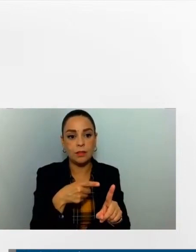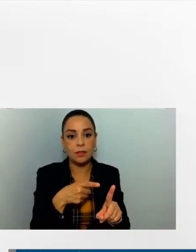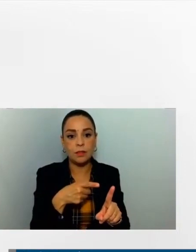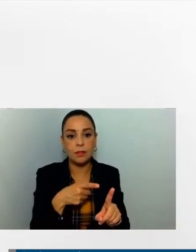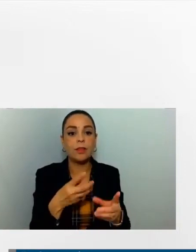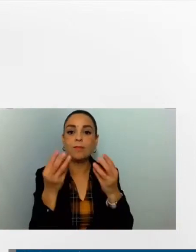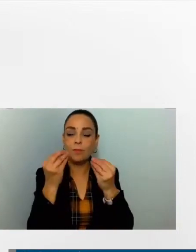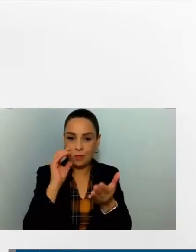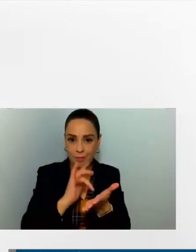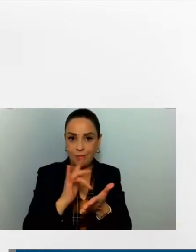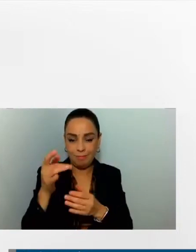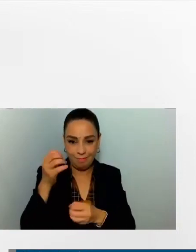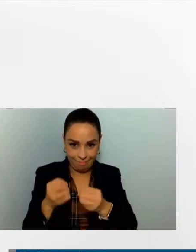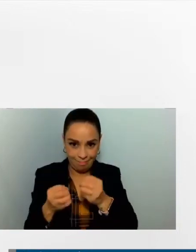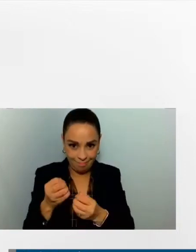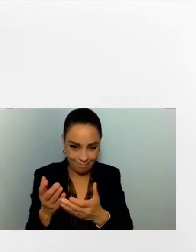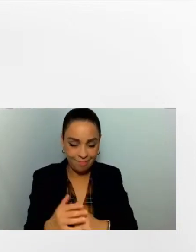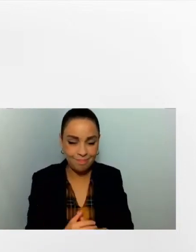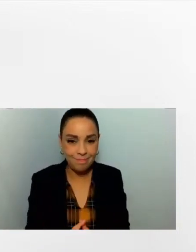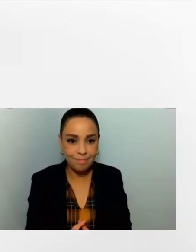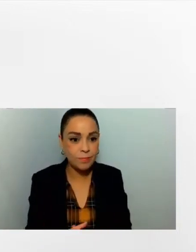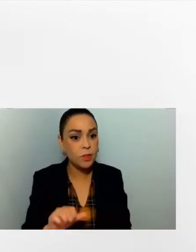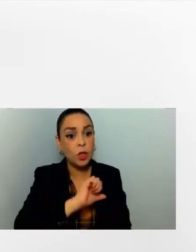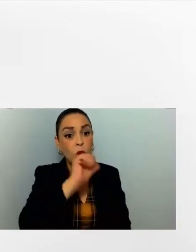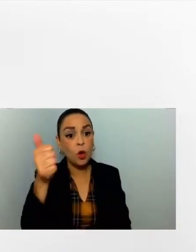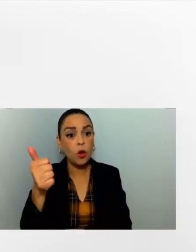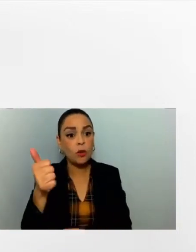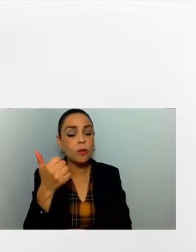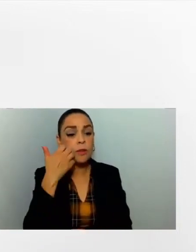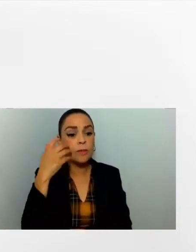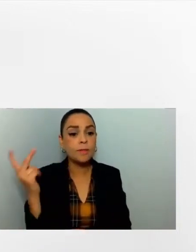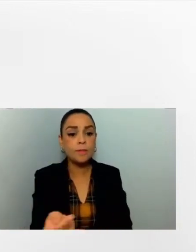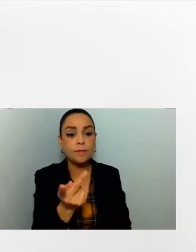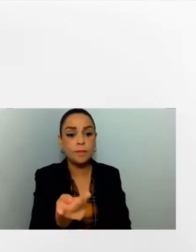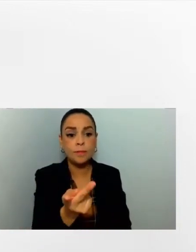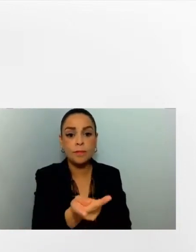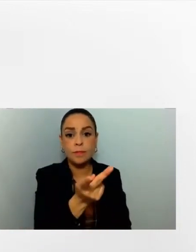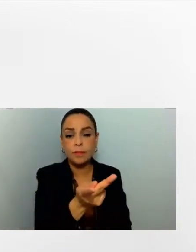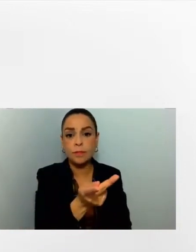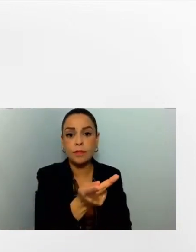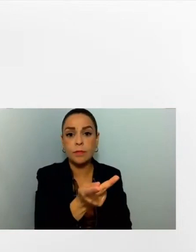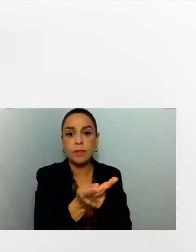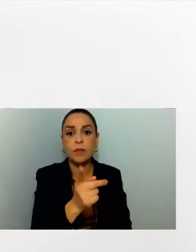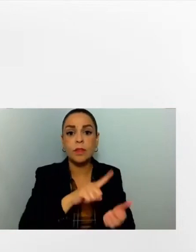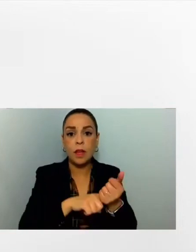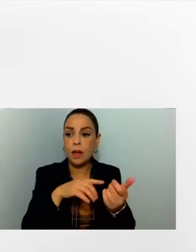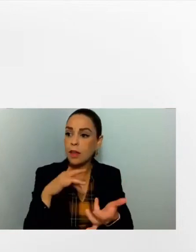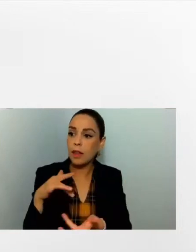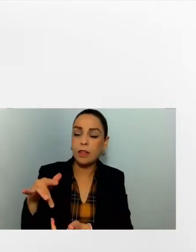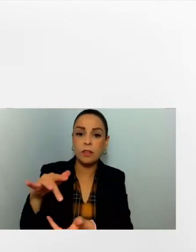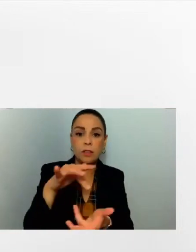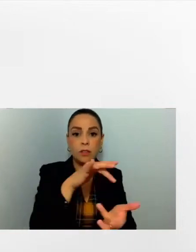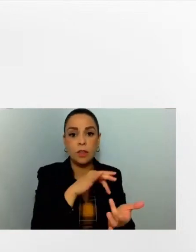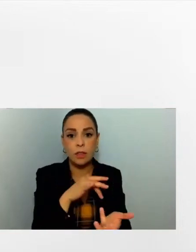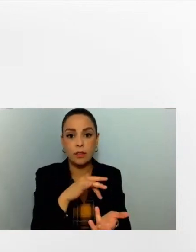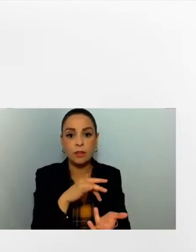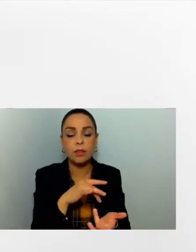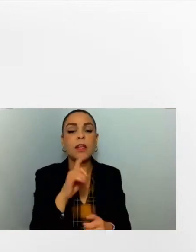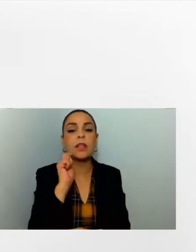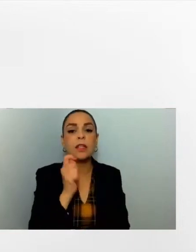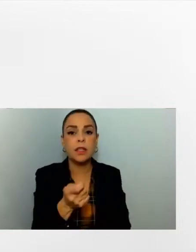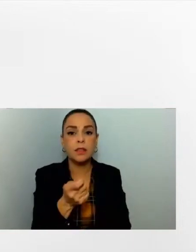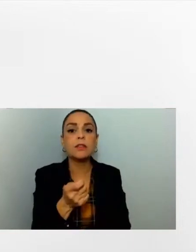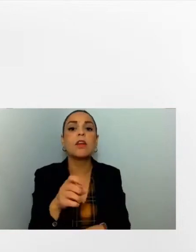Muchas gracias, jueza. Otra de las preguntas que nos hacen en redes sociales es sobre la retroactividad de